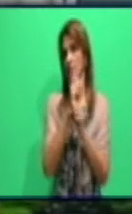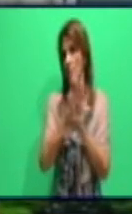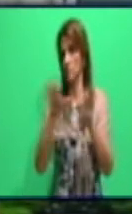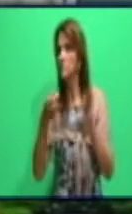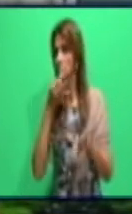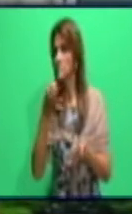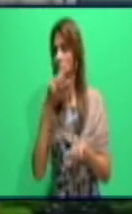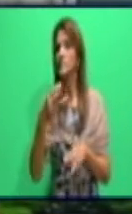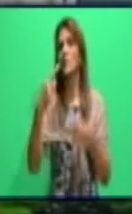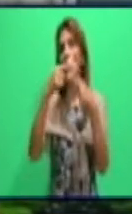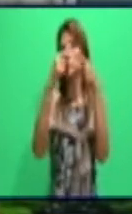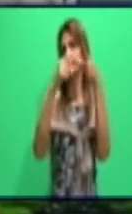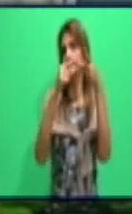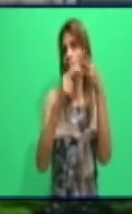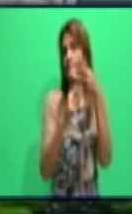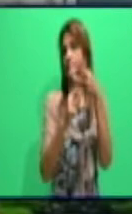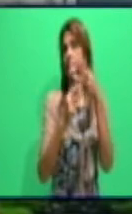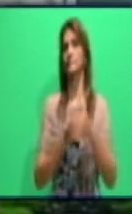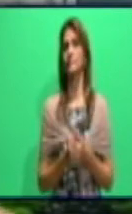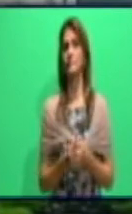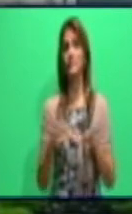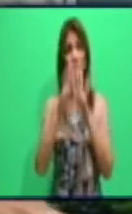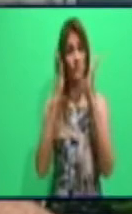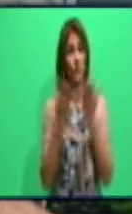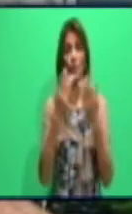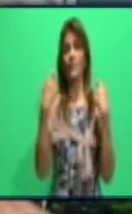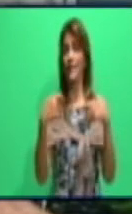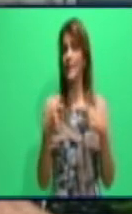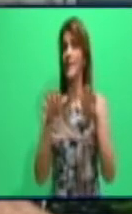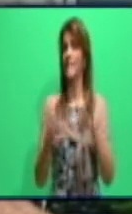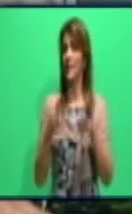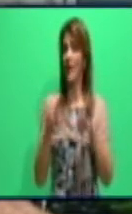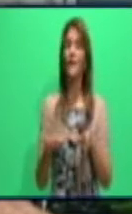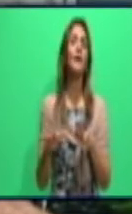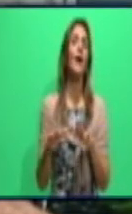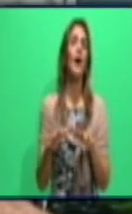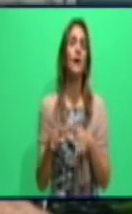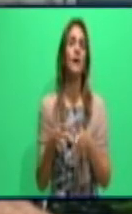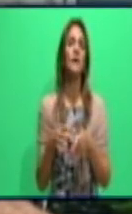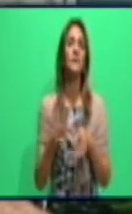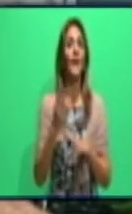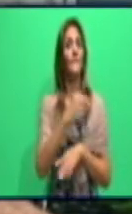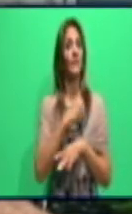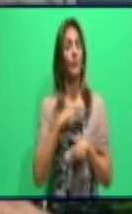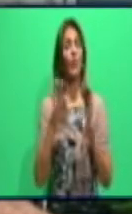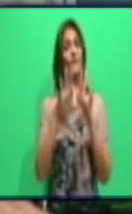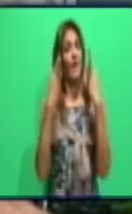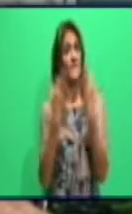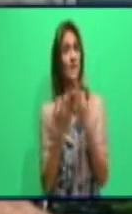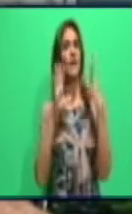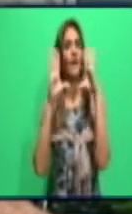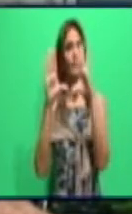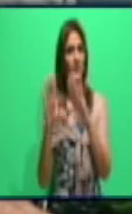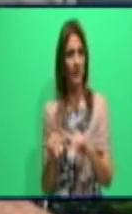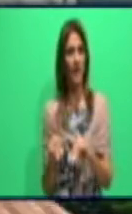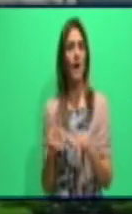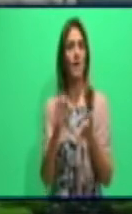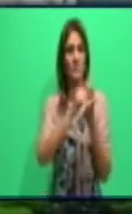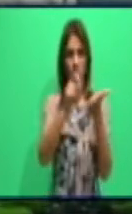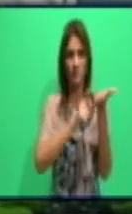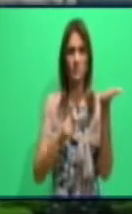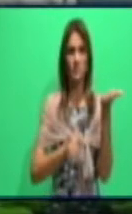Con sintomatología, el alta de su consultorio hasta que no tenga síntomas. Y el contacto de positivo que dio negativo su